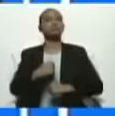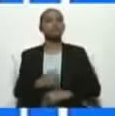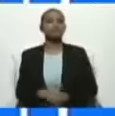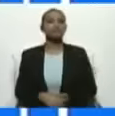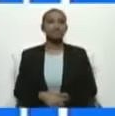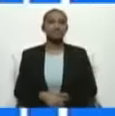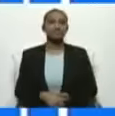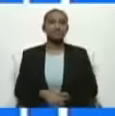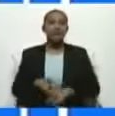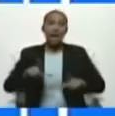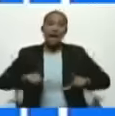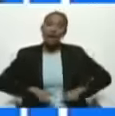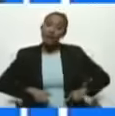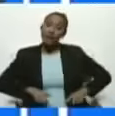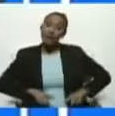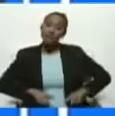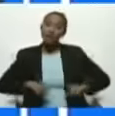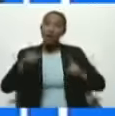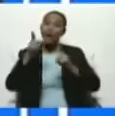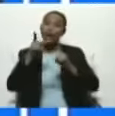En el bar del Hotel Tamanaco,